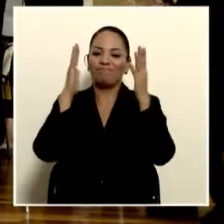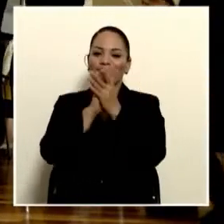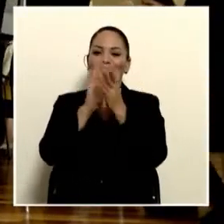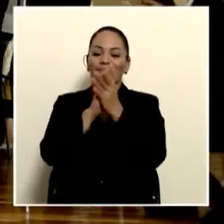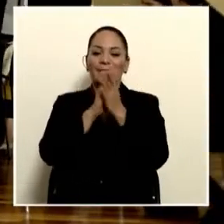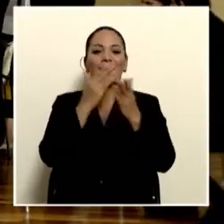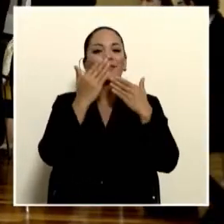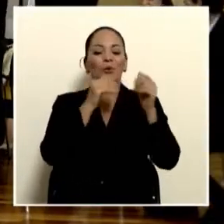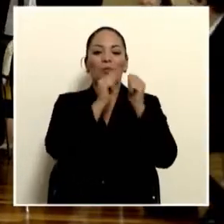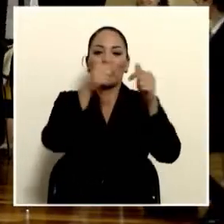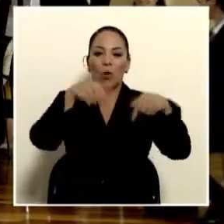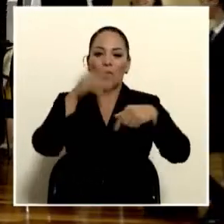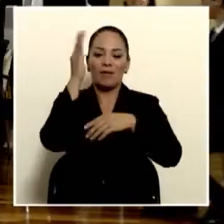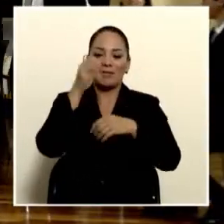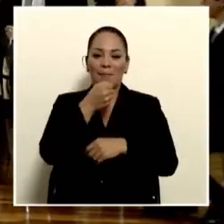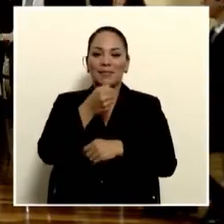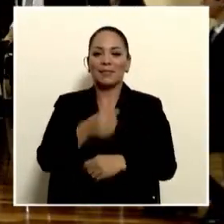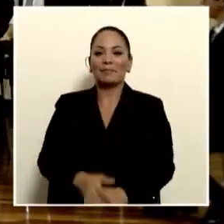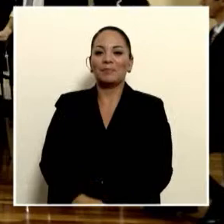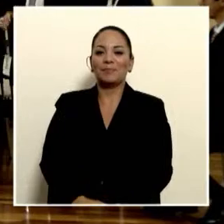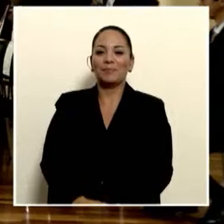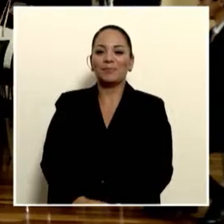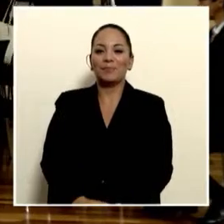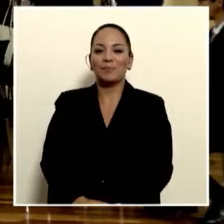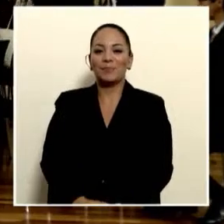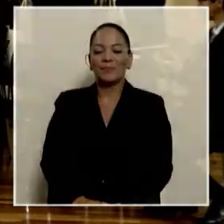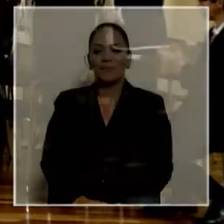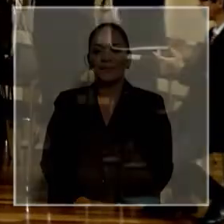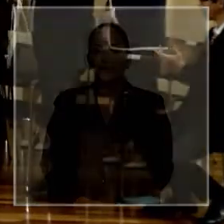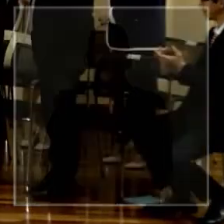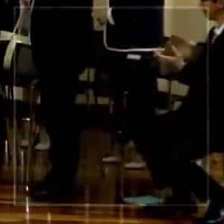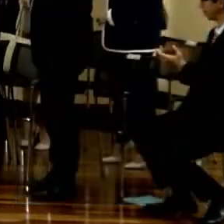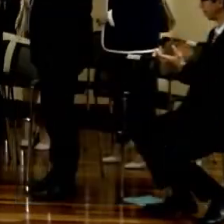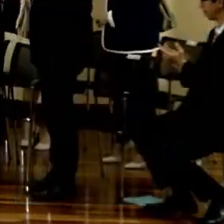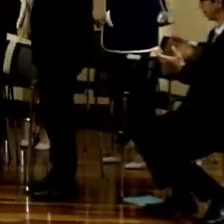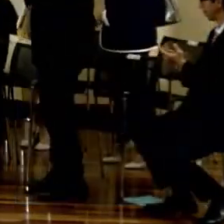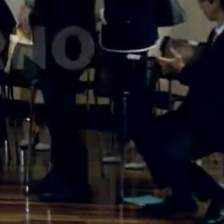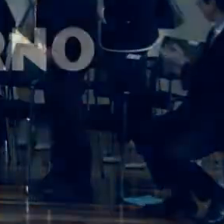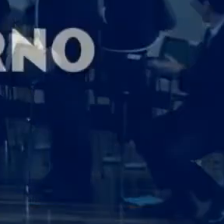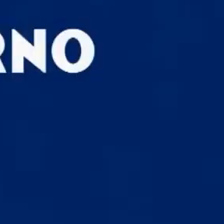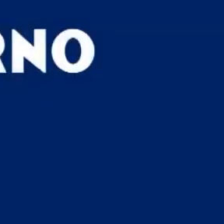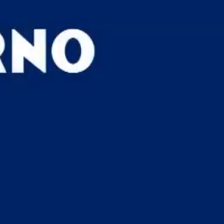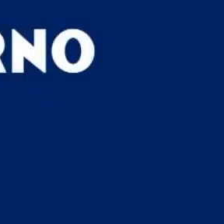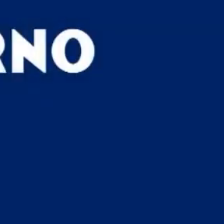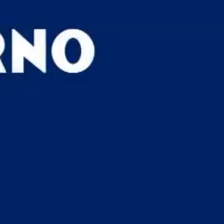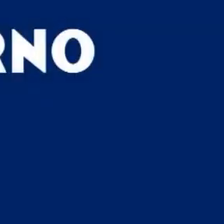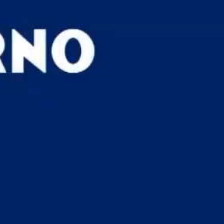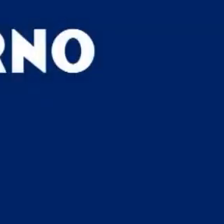acompañarnos a la conferencia de prensa.